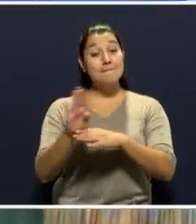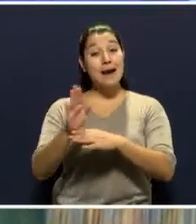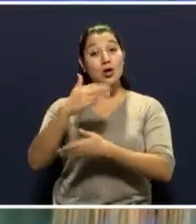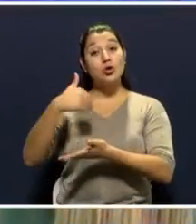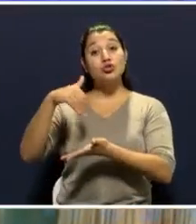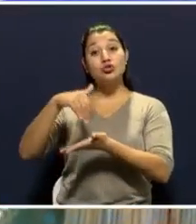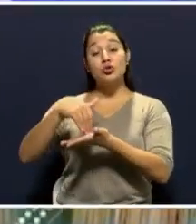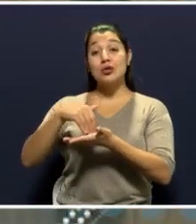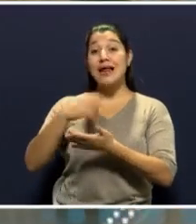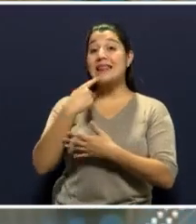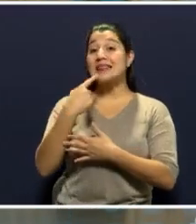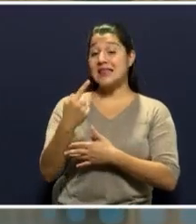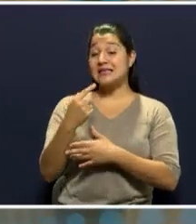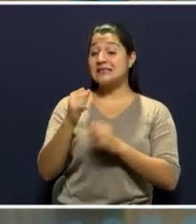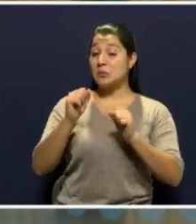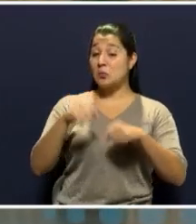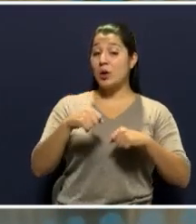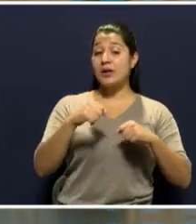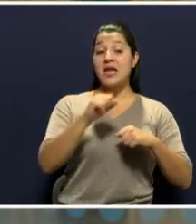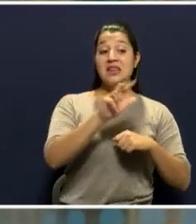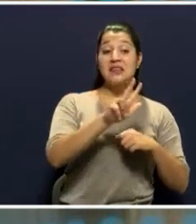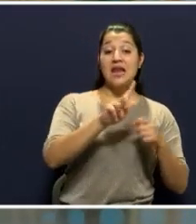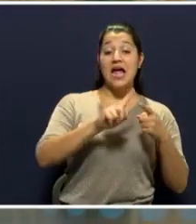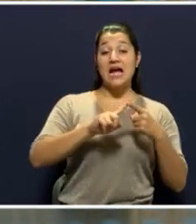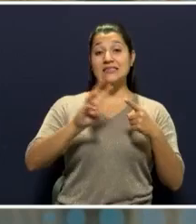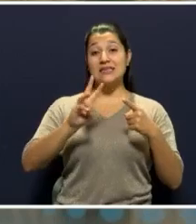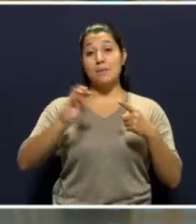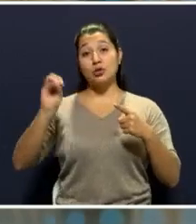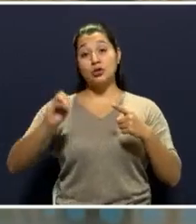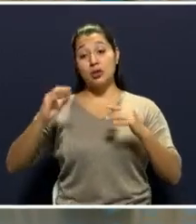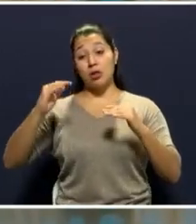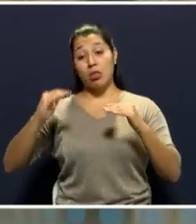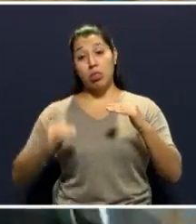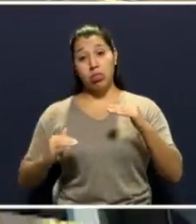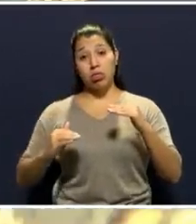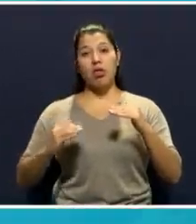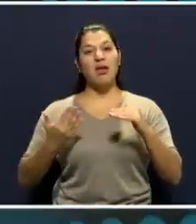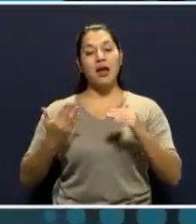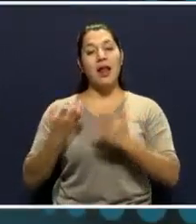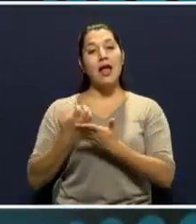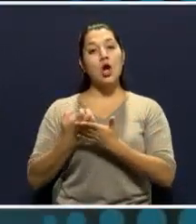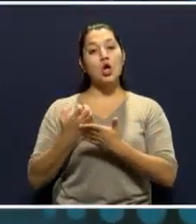una caída del 3 al 6% para este año en la economía del país.